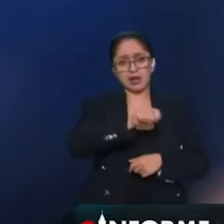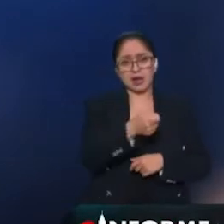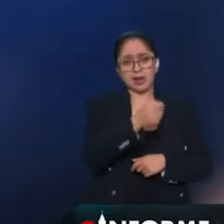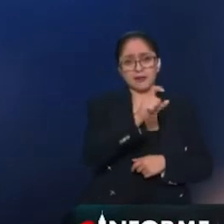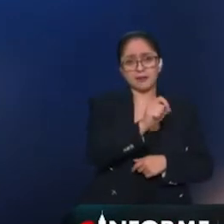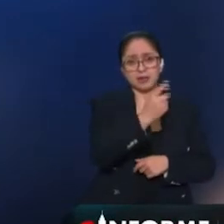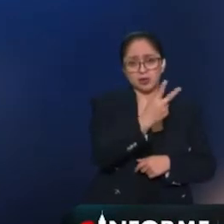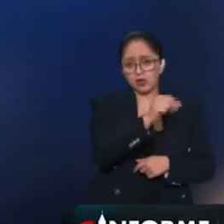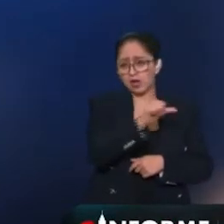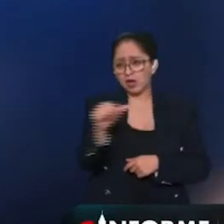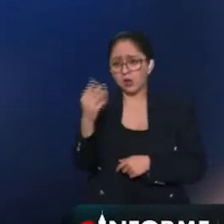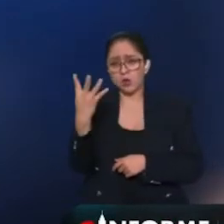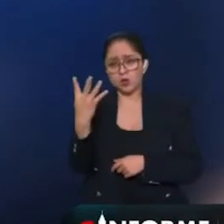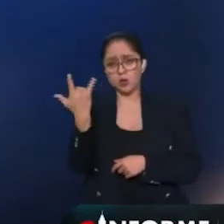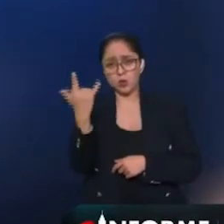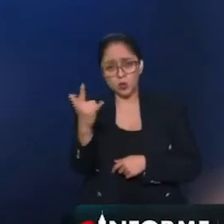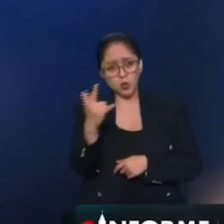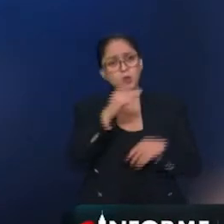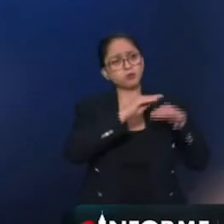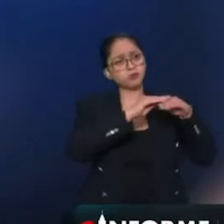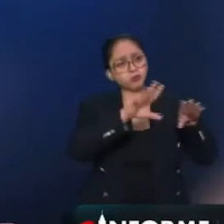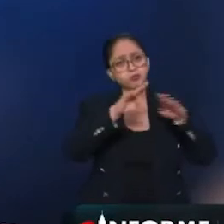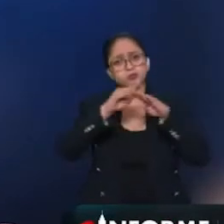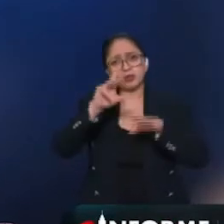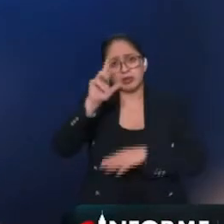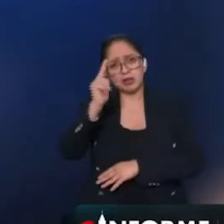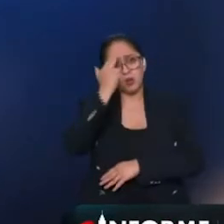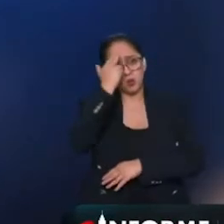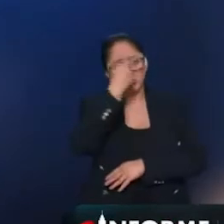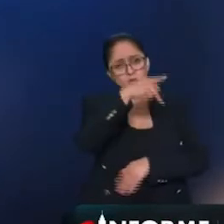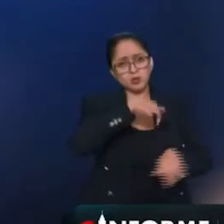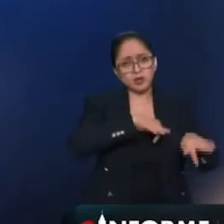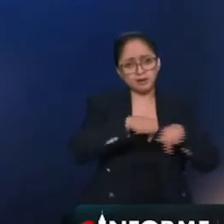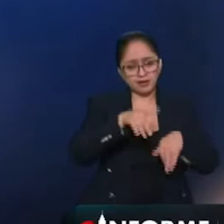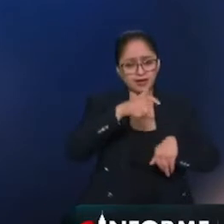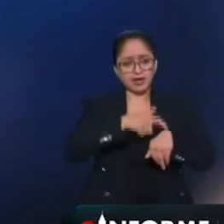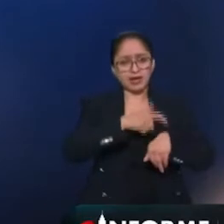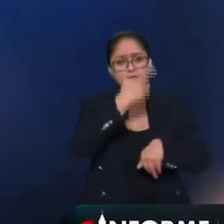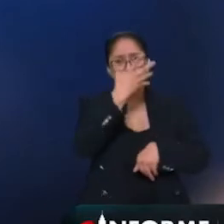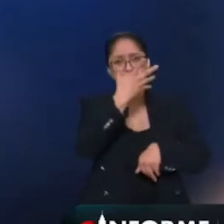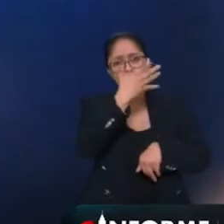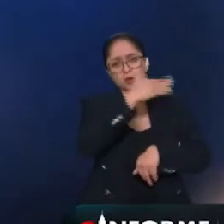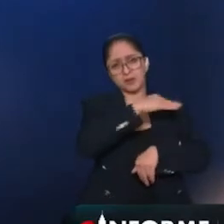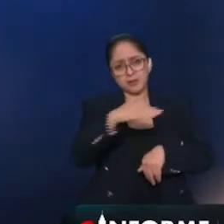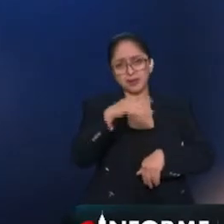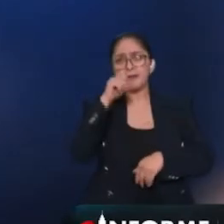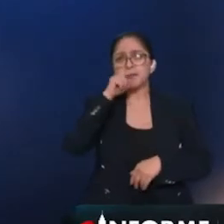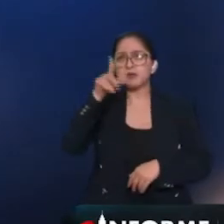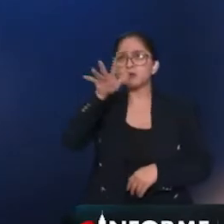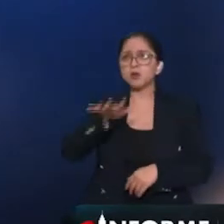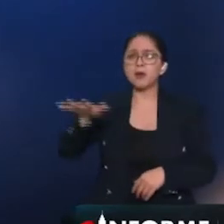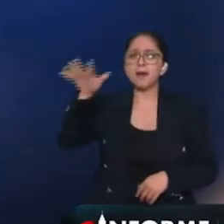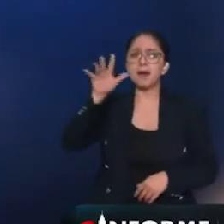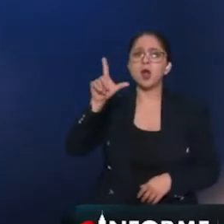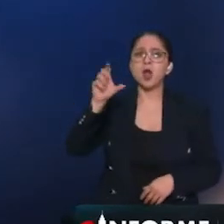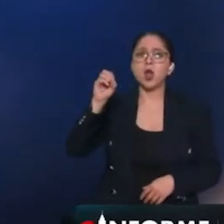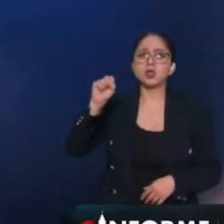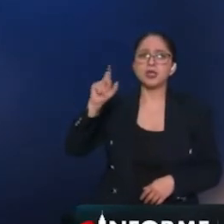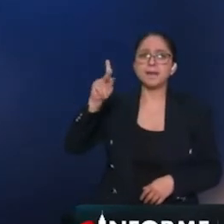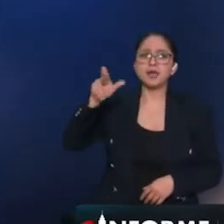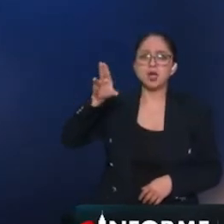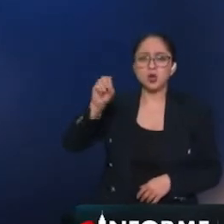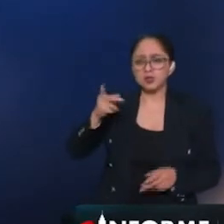4 de julio, va a transmitir programas especiales para recordarlo a las 17:30 horas. Y en el Complejo Cultural de Los Pinos se preparan una